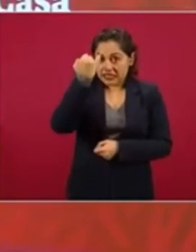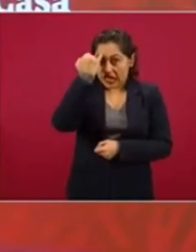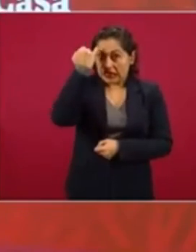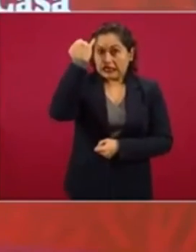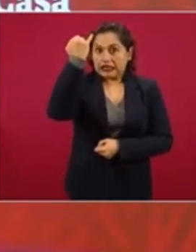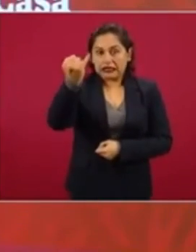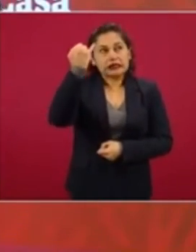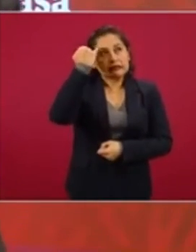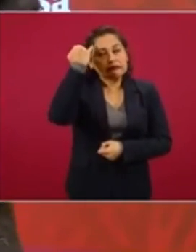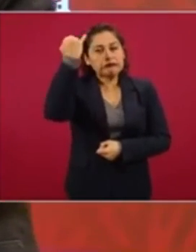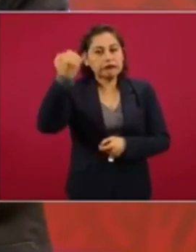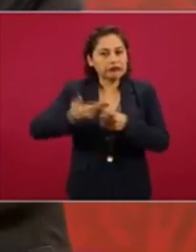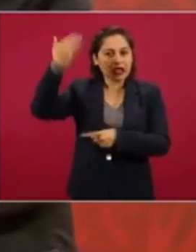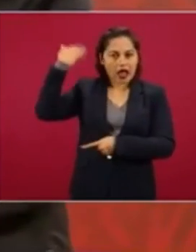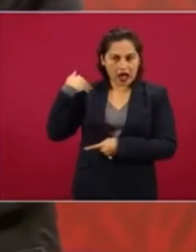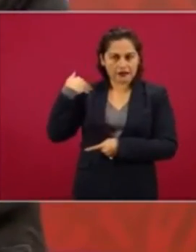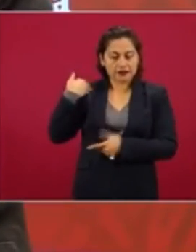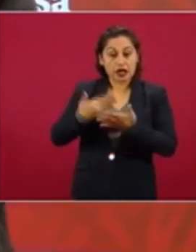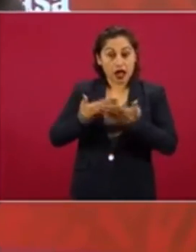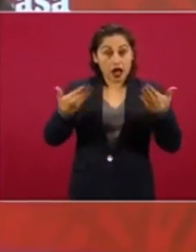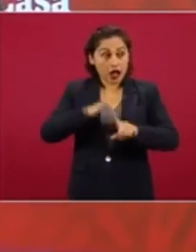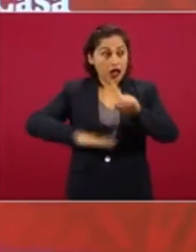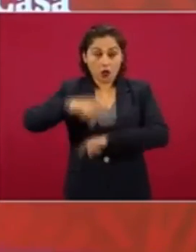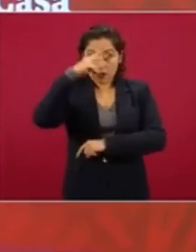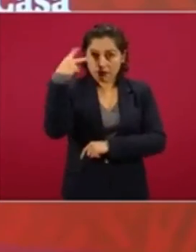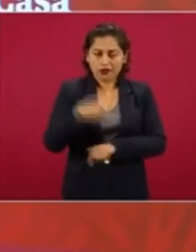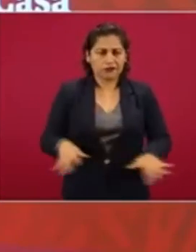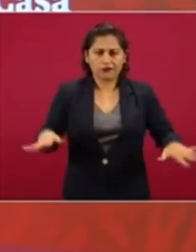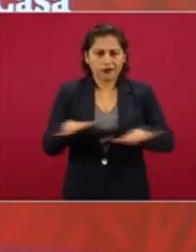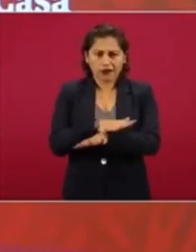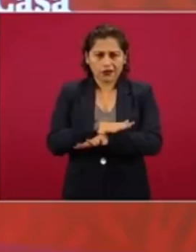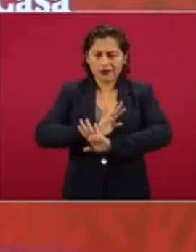Ahora es distinto, lo comentaba yo ayer, ya hay un cambio.